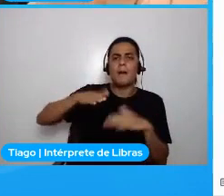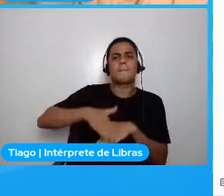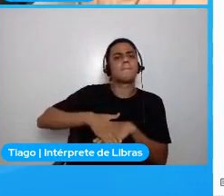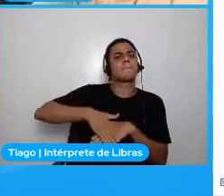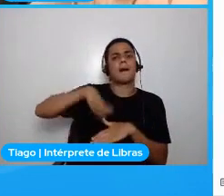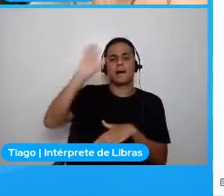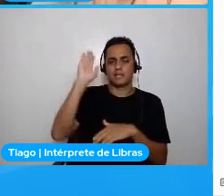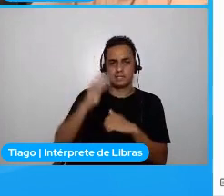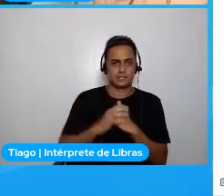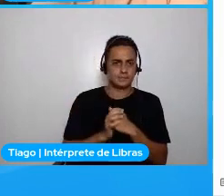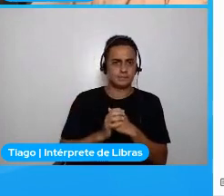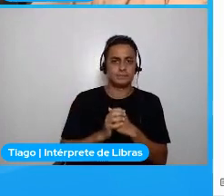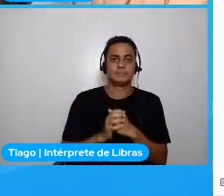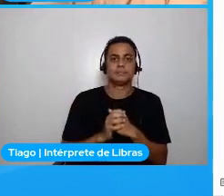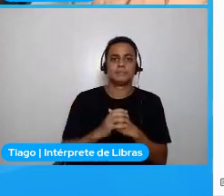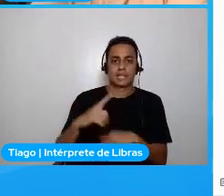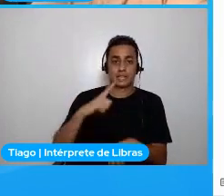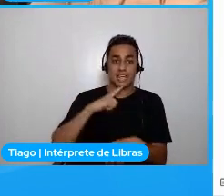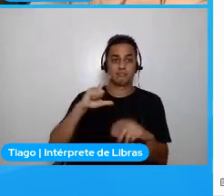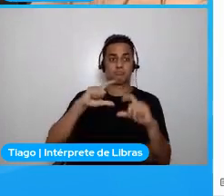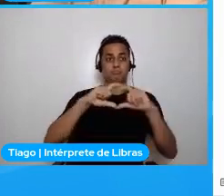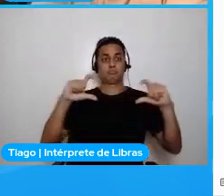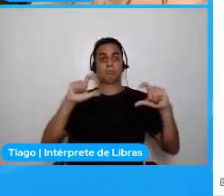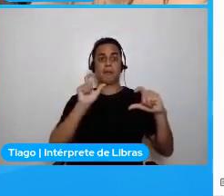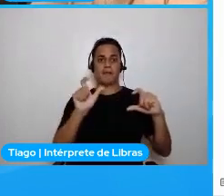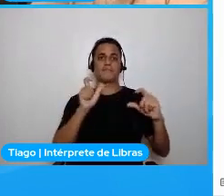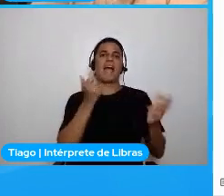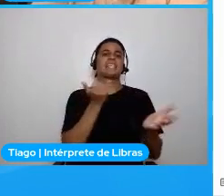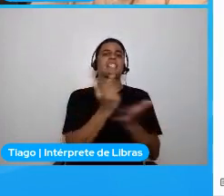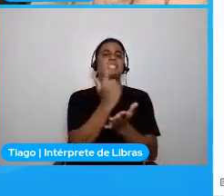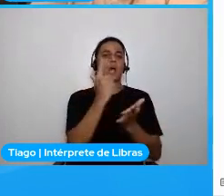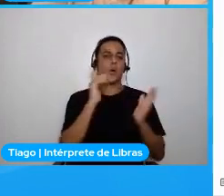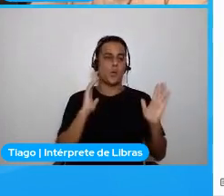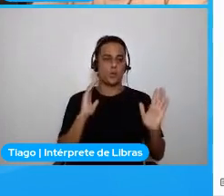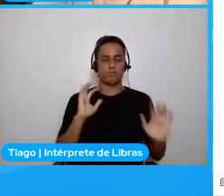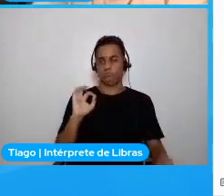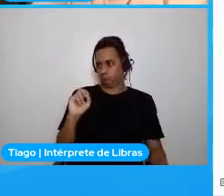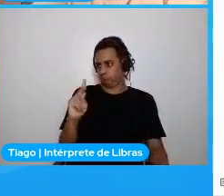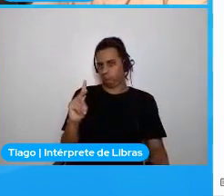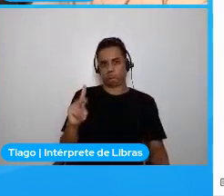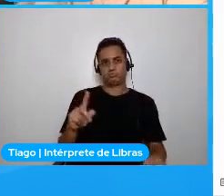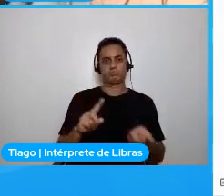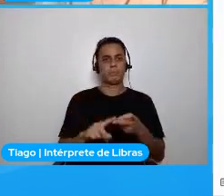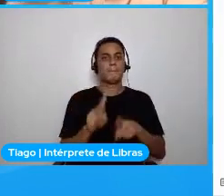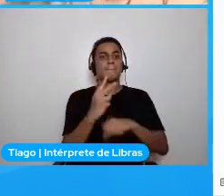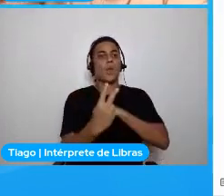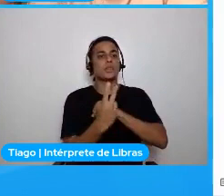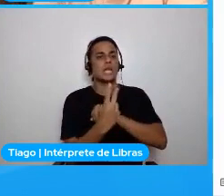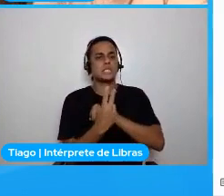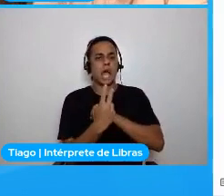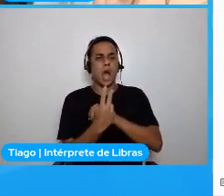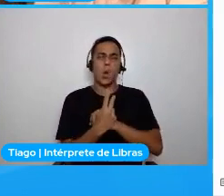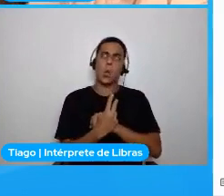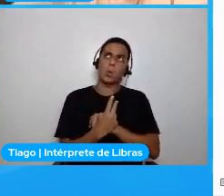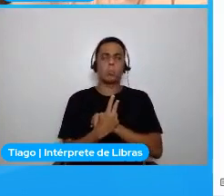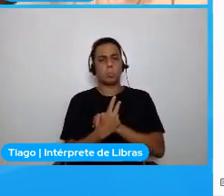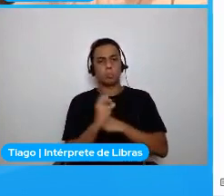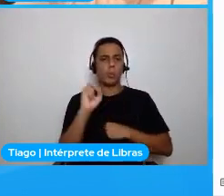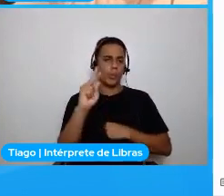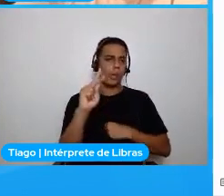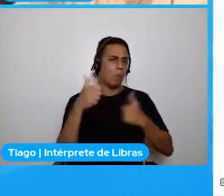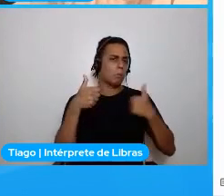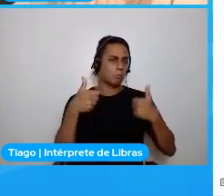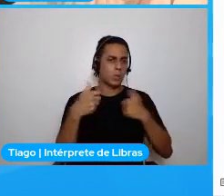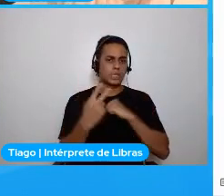Tenemos adquisición, si bien bien grande, ¿no? Obvio, me parece súper bien. Tenemos protección, muy bien, protección.